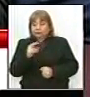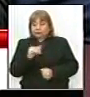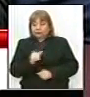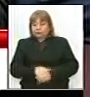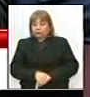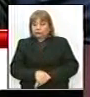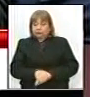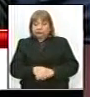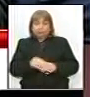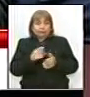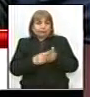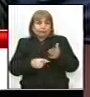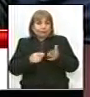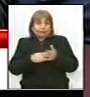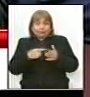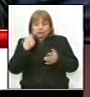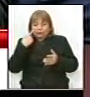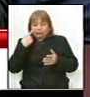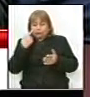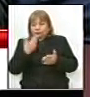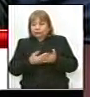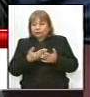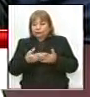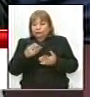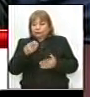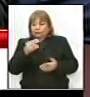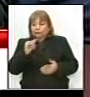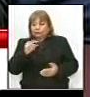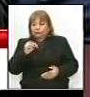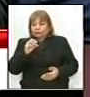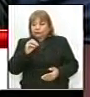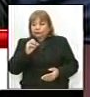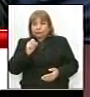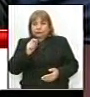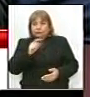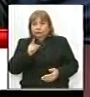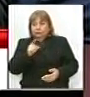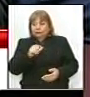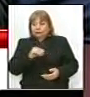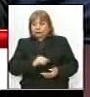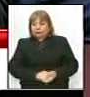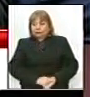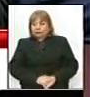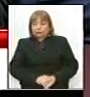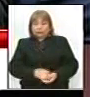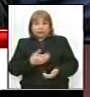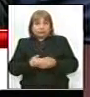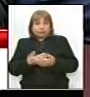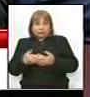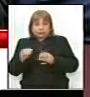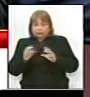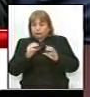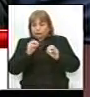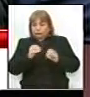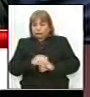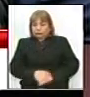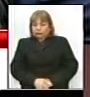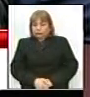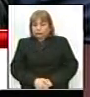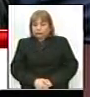negaciones de conocer al señor y nostros a él dice que no es su amigo que lo iba a denunciar por atreverse a